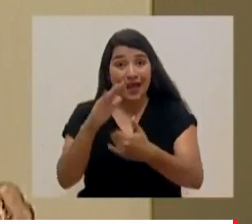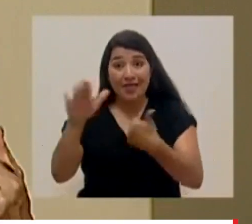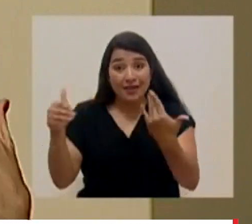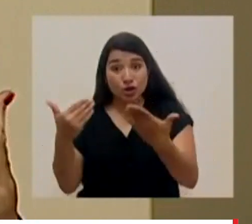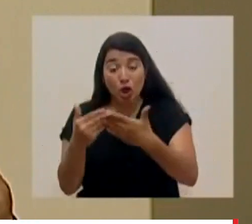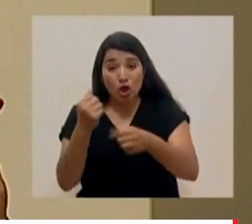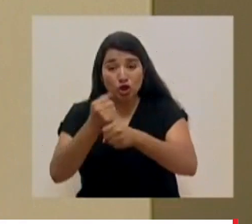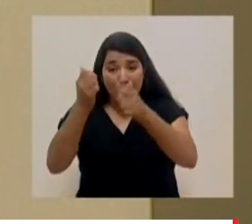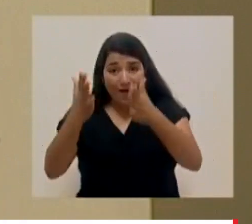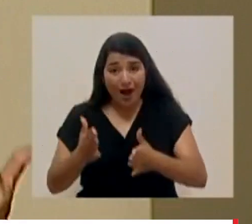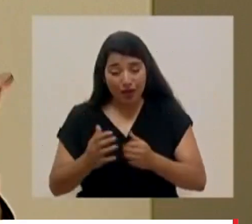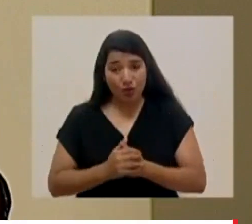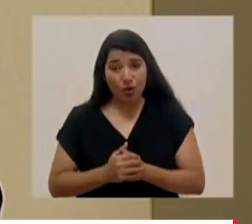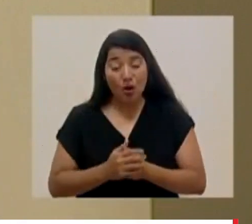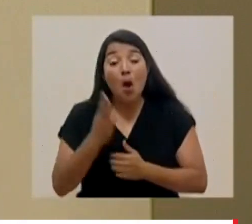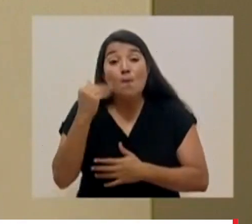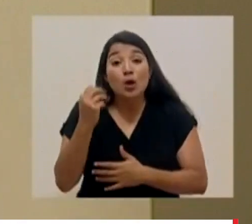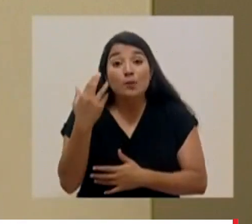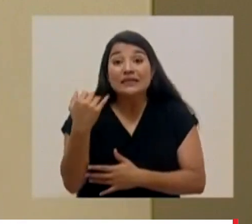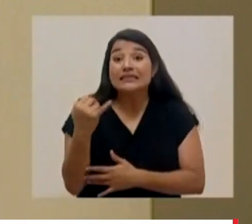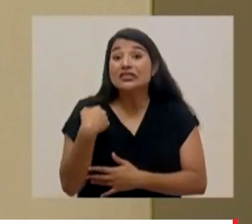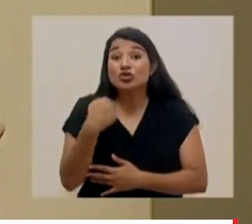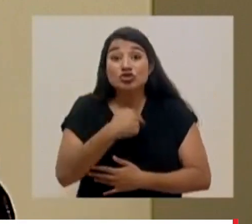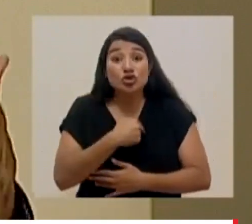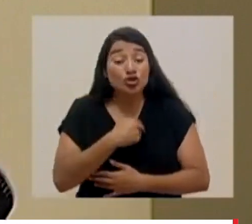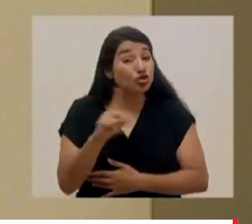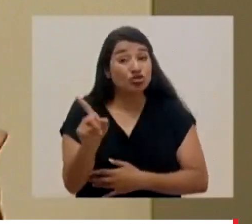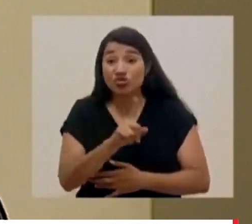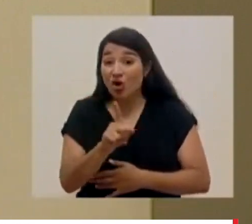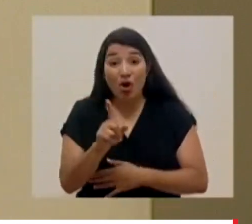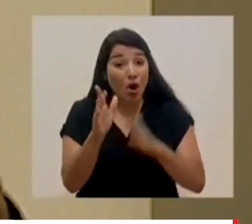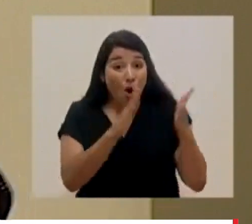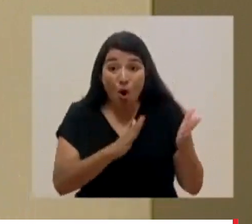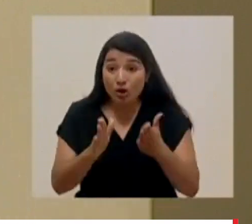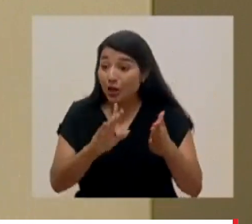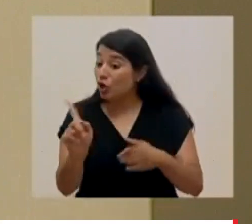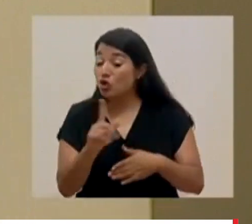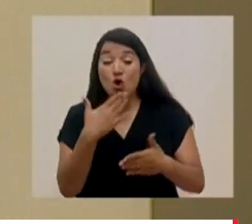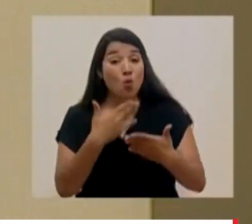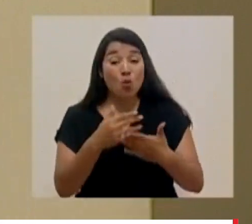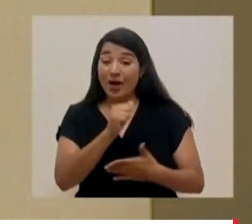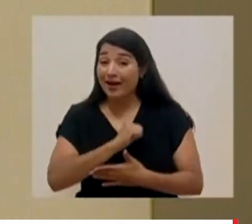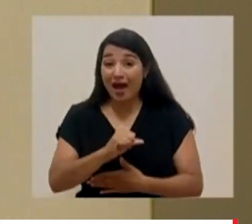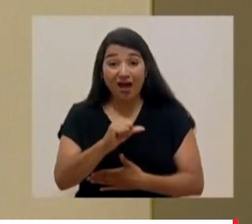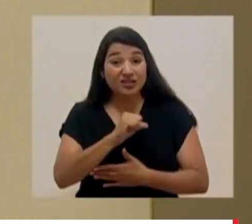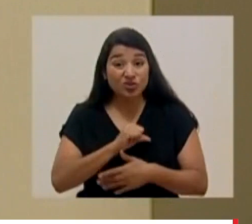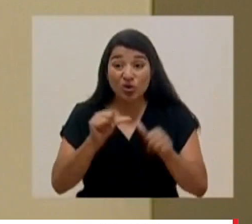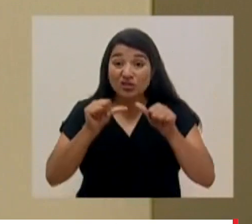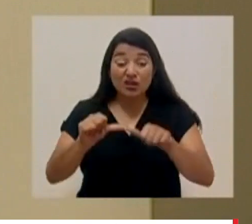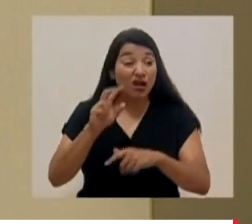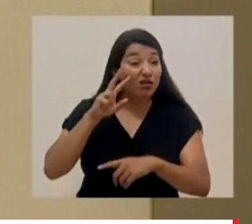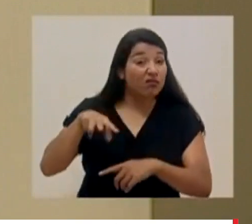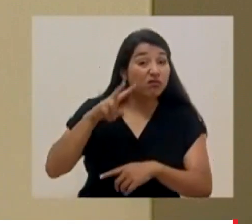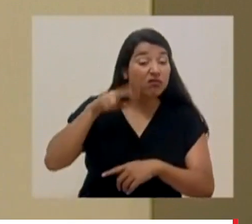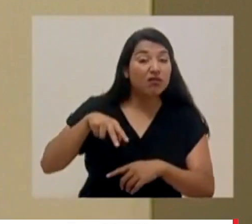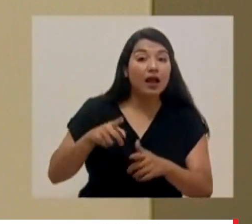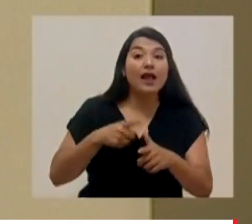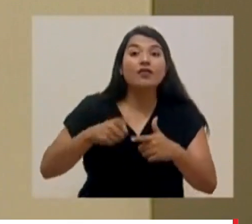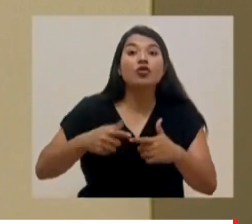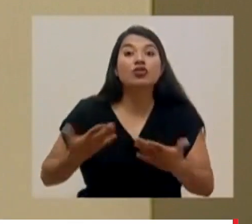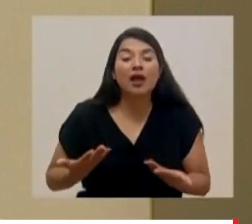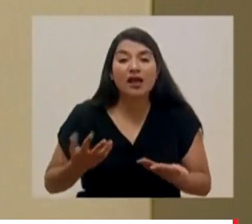trabajadoras, porque si nosotros hoy no nos ordenamos en esta conducta que es tan individual,